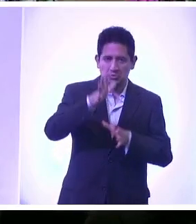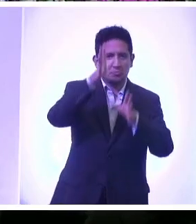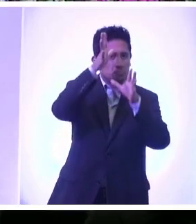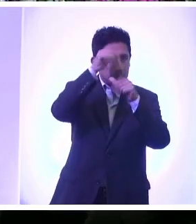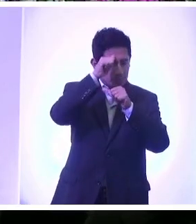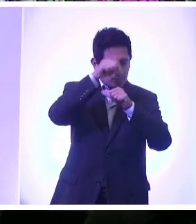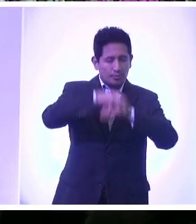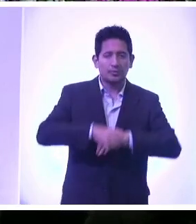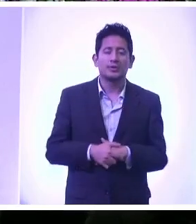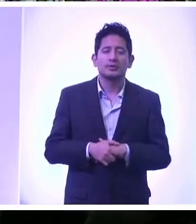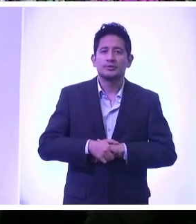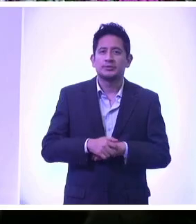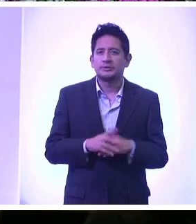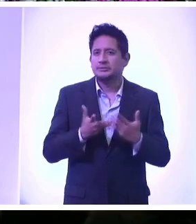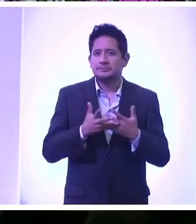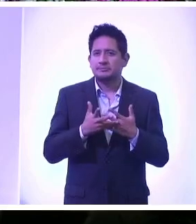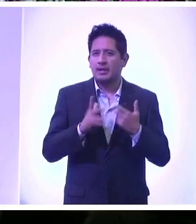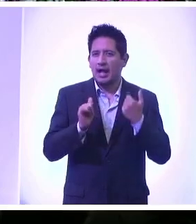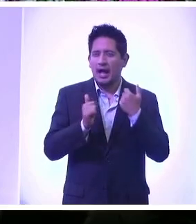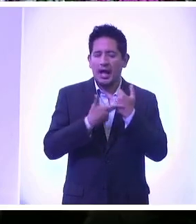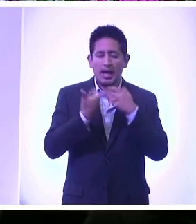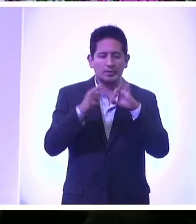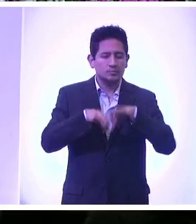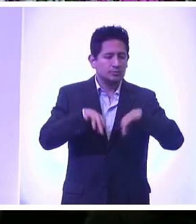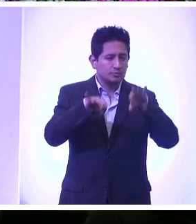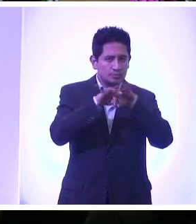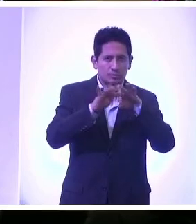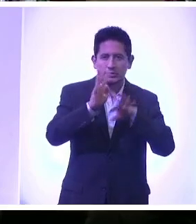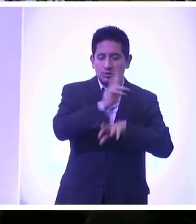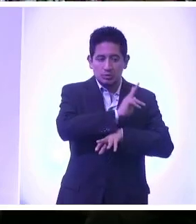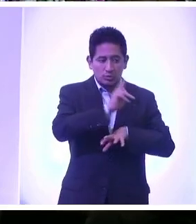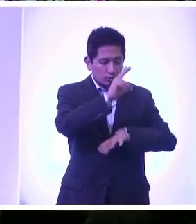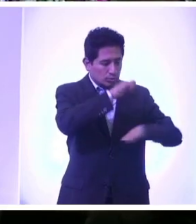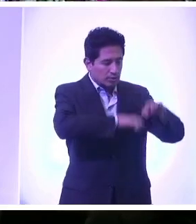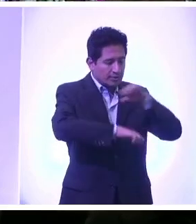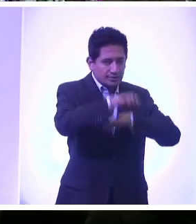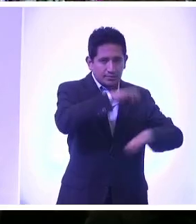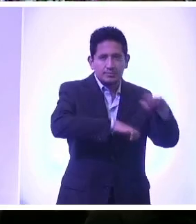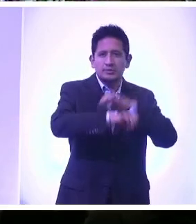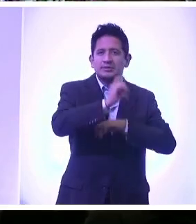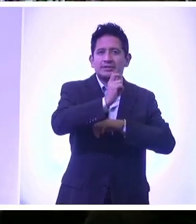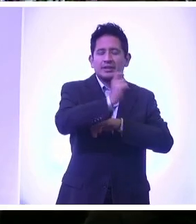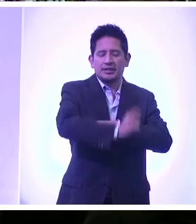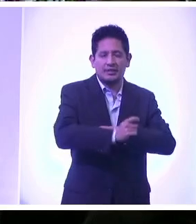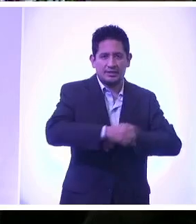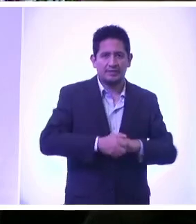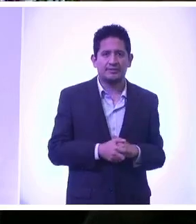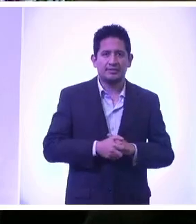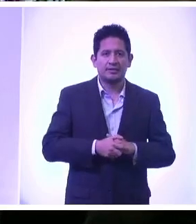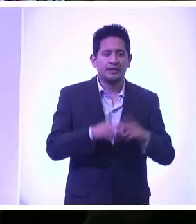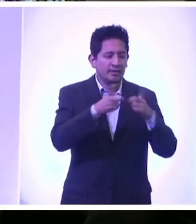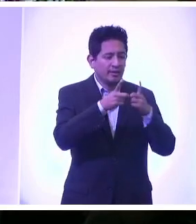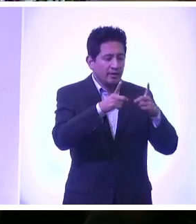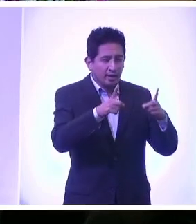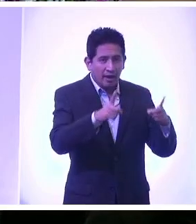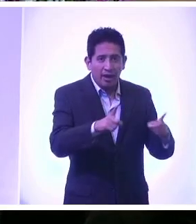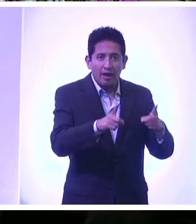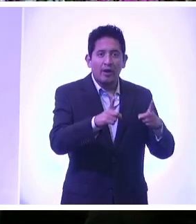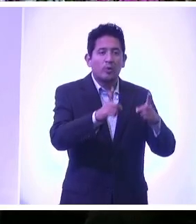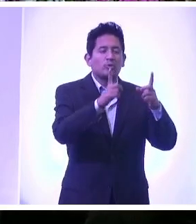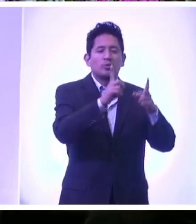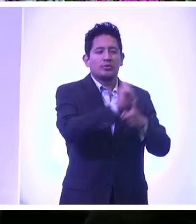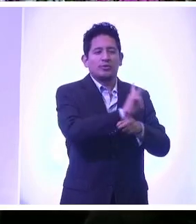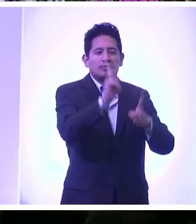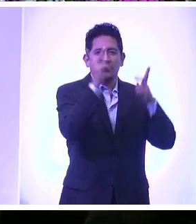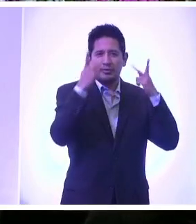las cuestiones críticas en cualquier organización es el desarrollo del talento humano